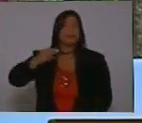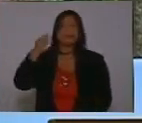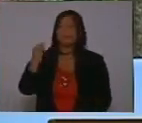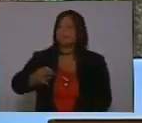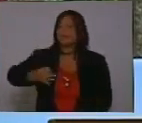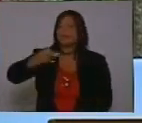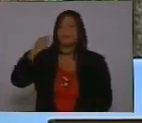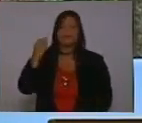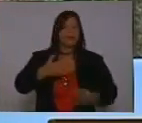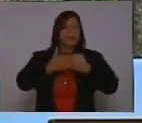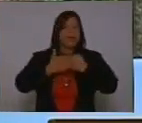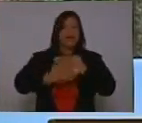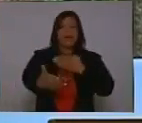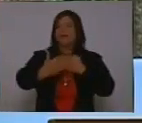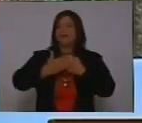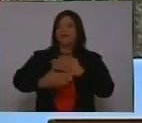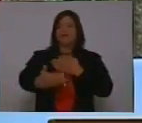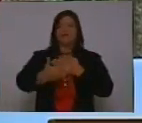siempre va a avanzar.